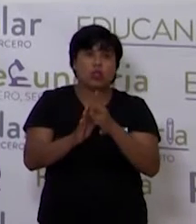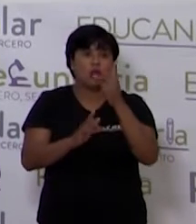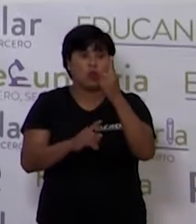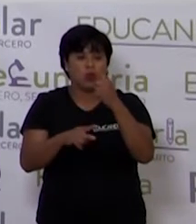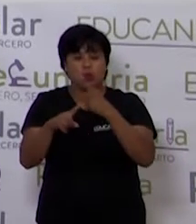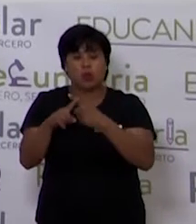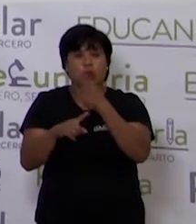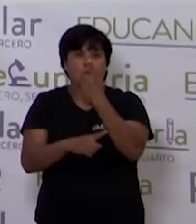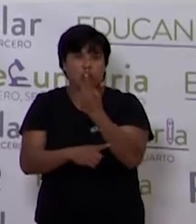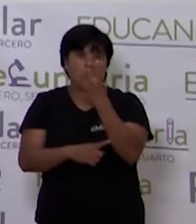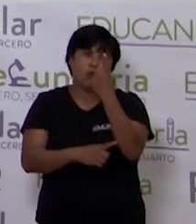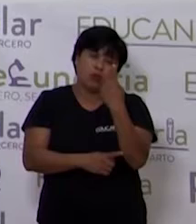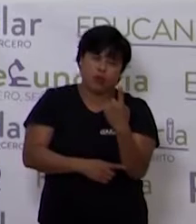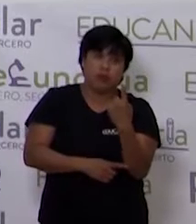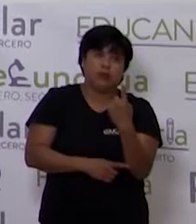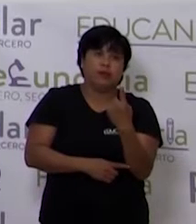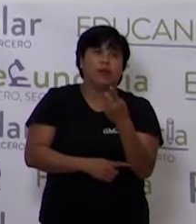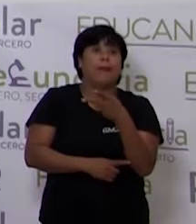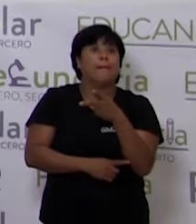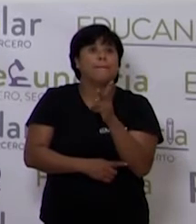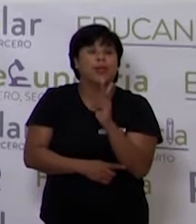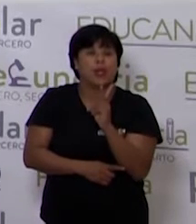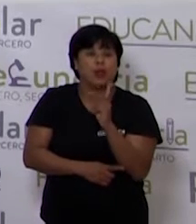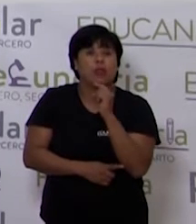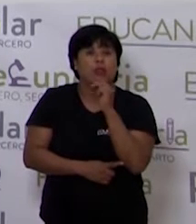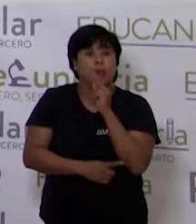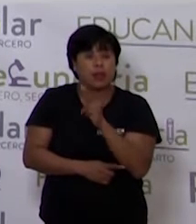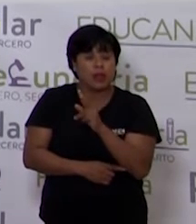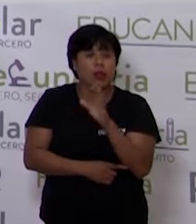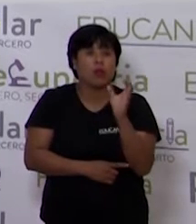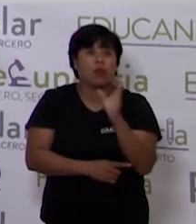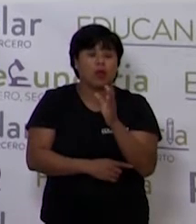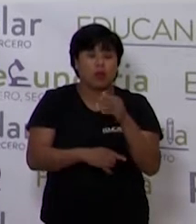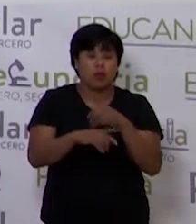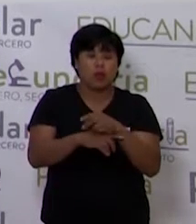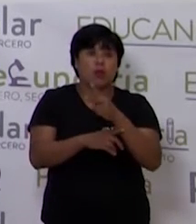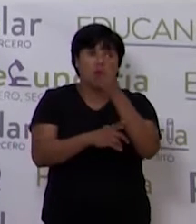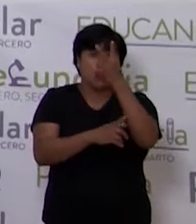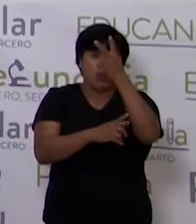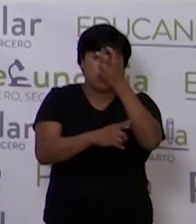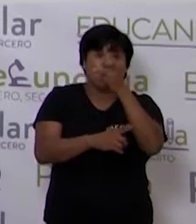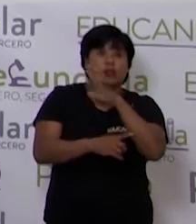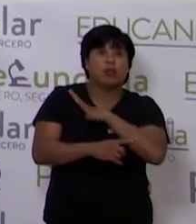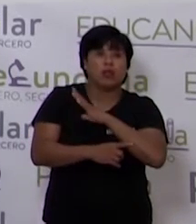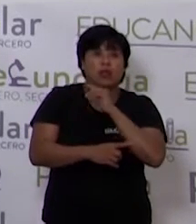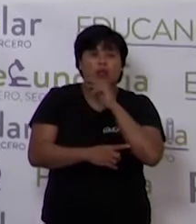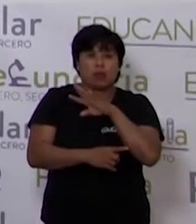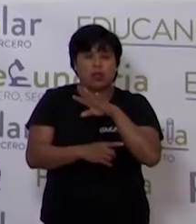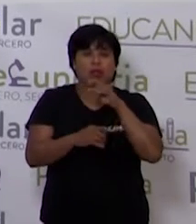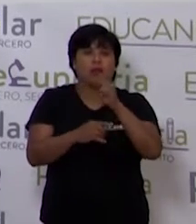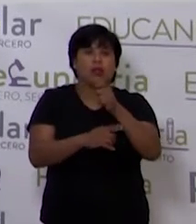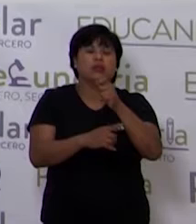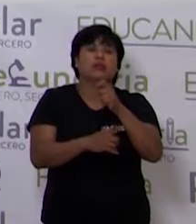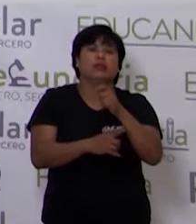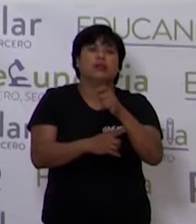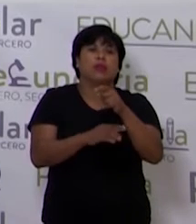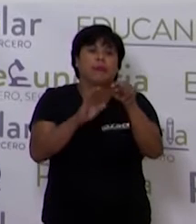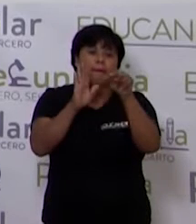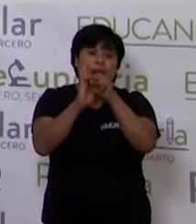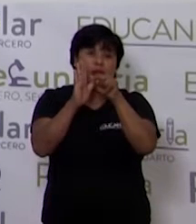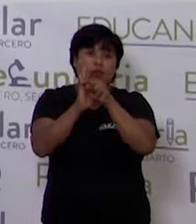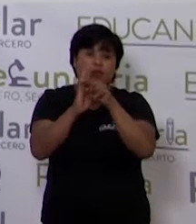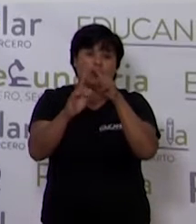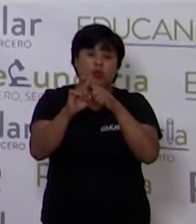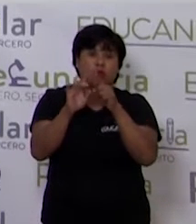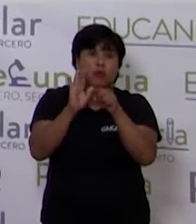1, 1. Pero también al cuadrado le afecta al signo. Menos